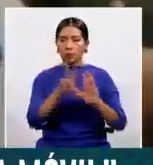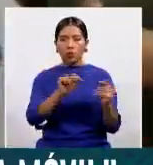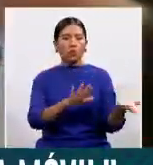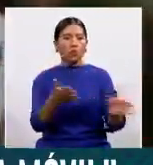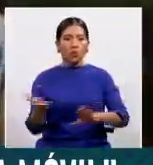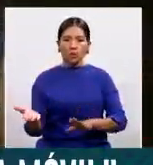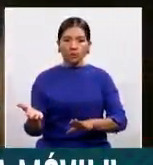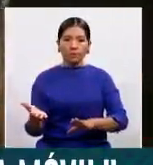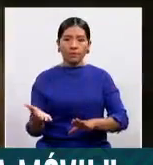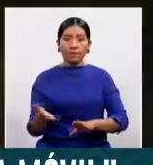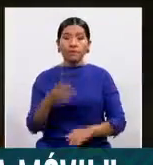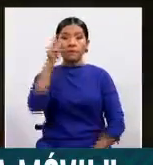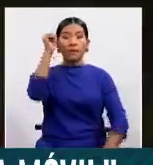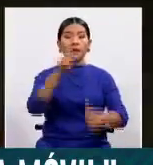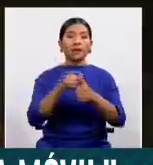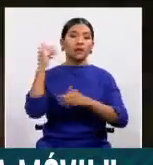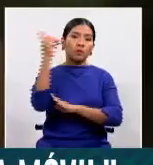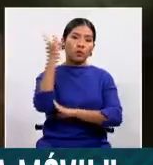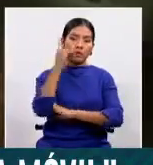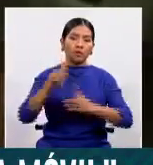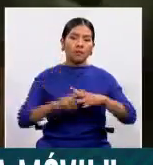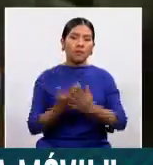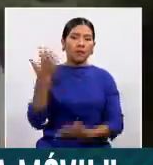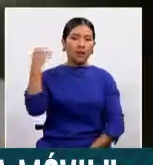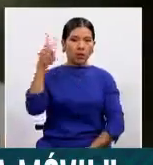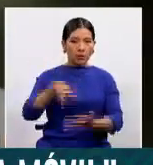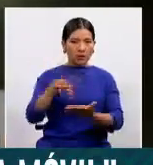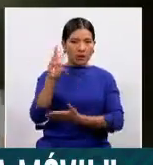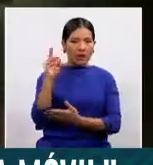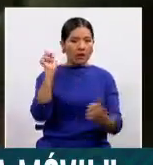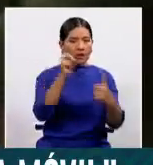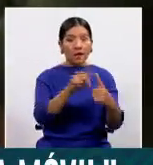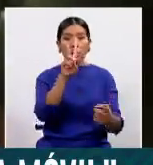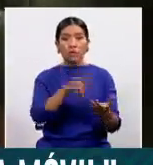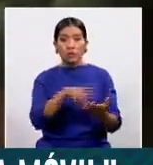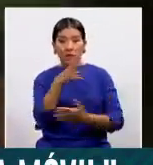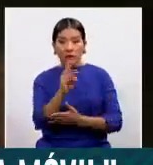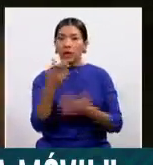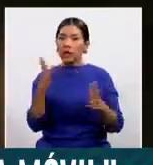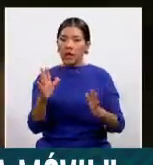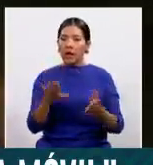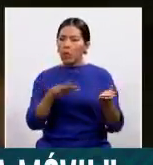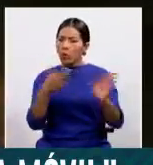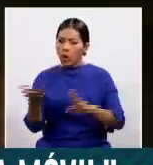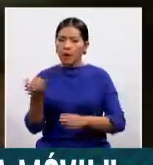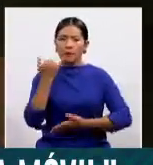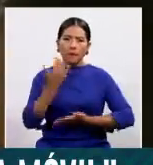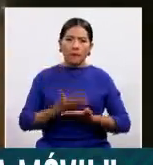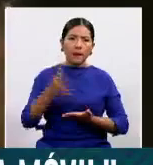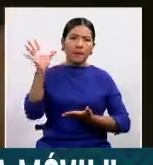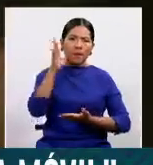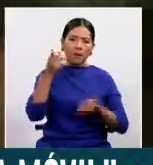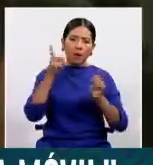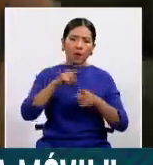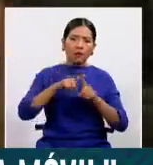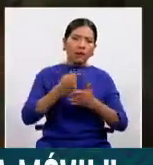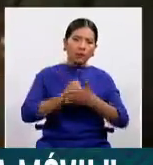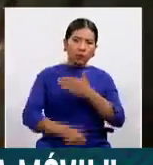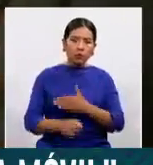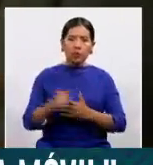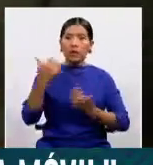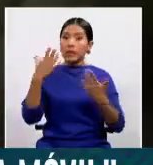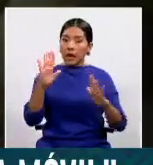importante recordar que en Bolivia desde el 2006 hasta el 2016 disminuyó la mortandad materno-infantil en un 44% y desde